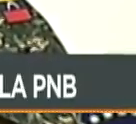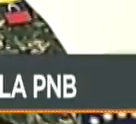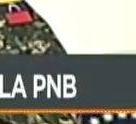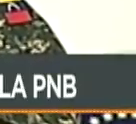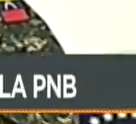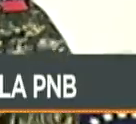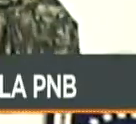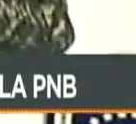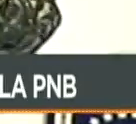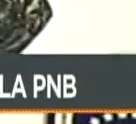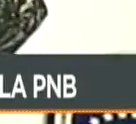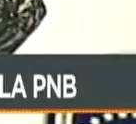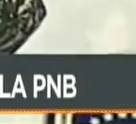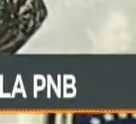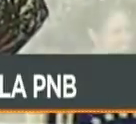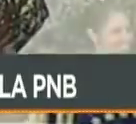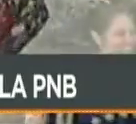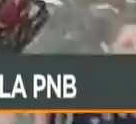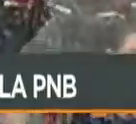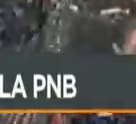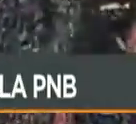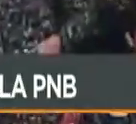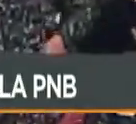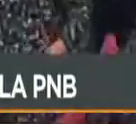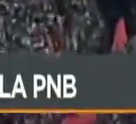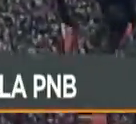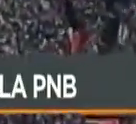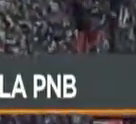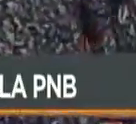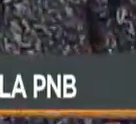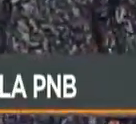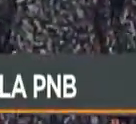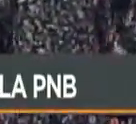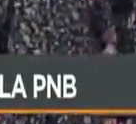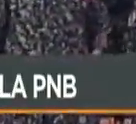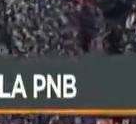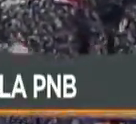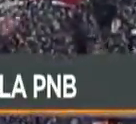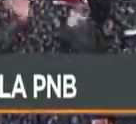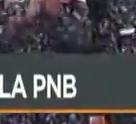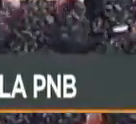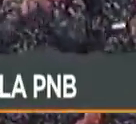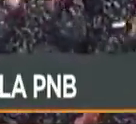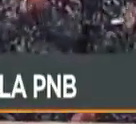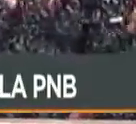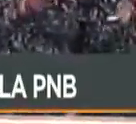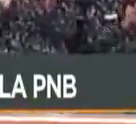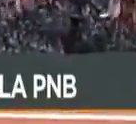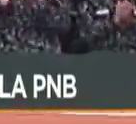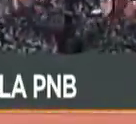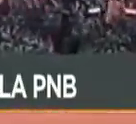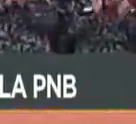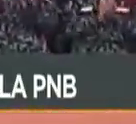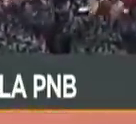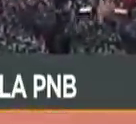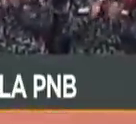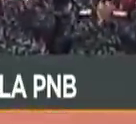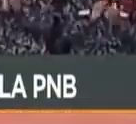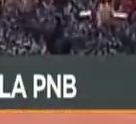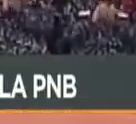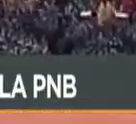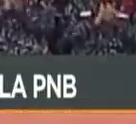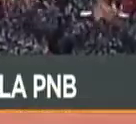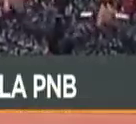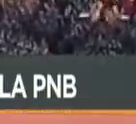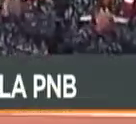auditiva. Por aquí los vi cantando el himno. Pónganse de pie, por favor. Vamos a darle un aplauso. Expertos